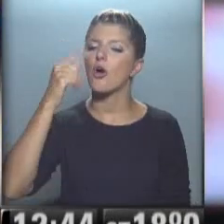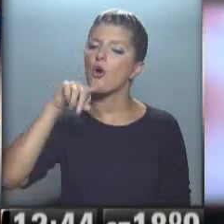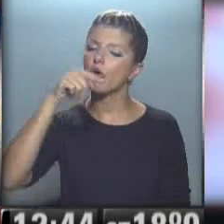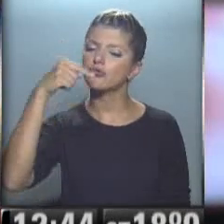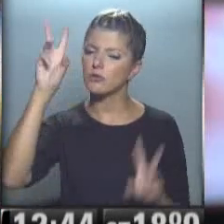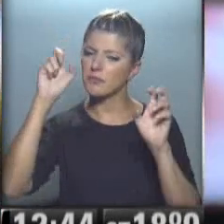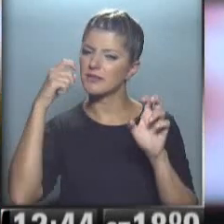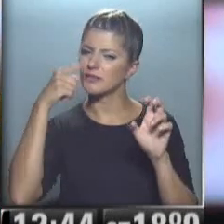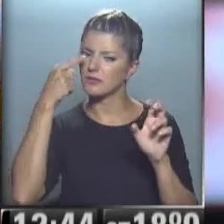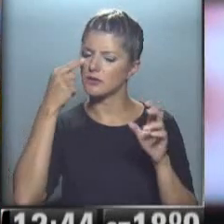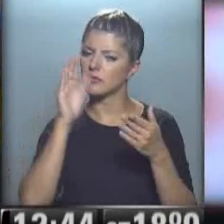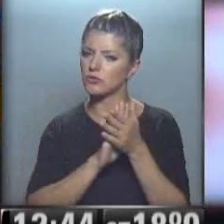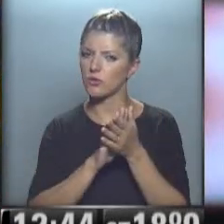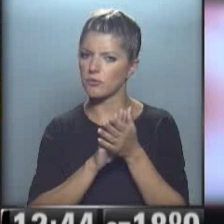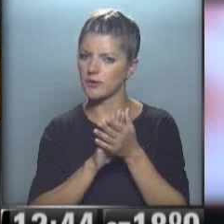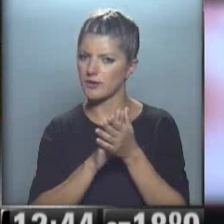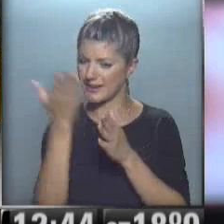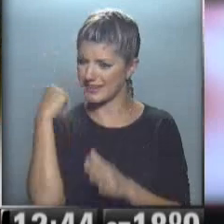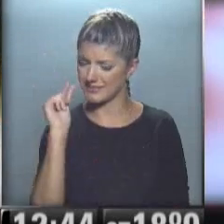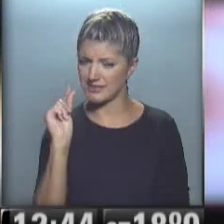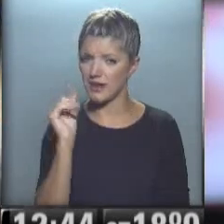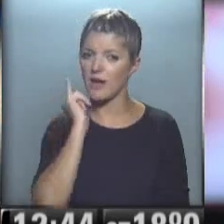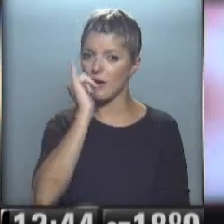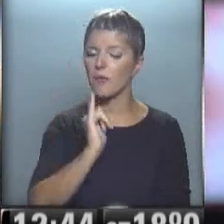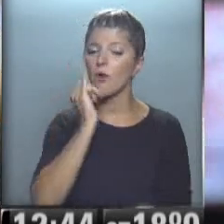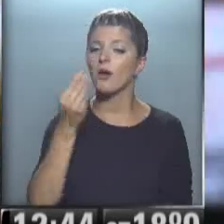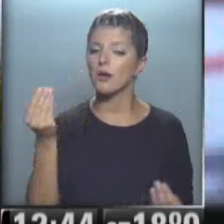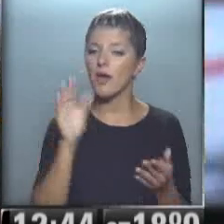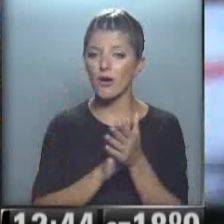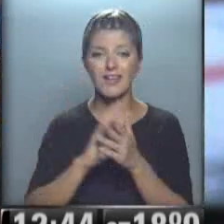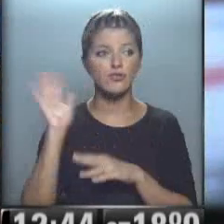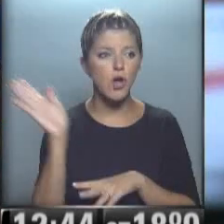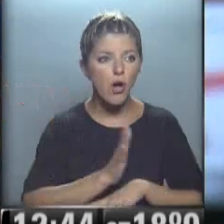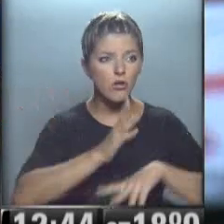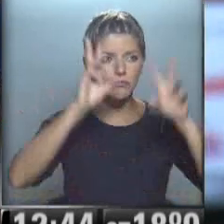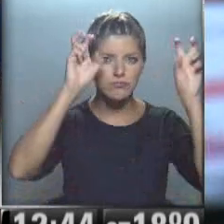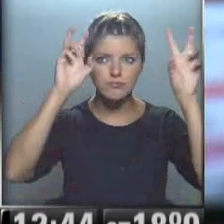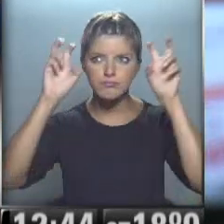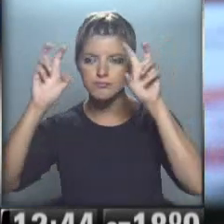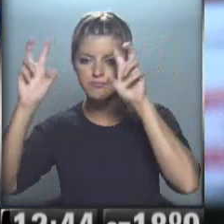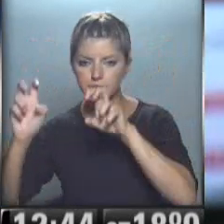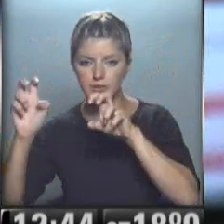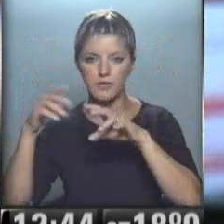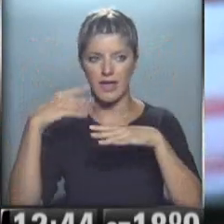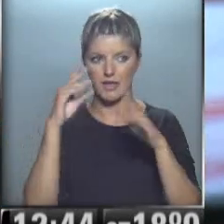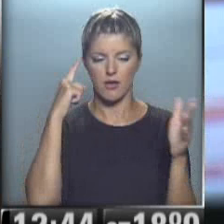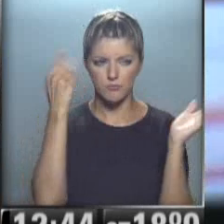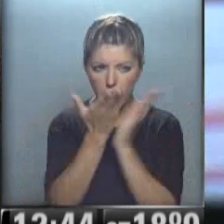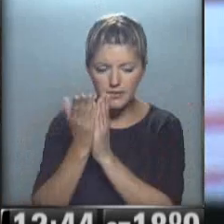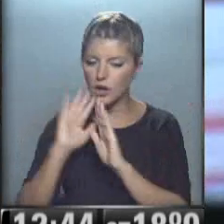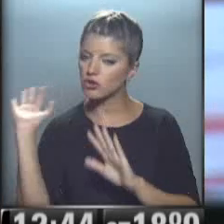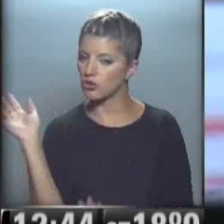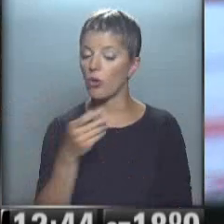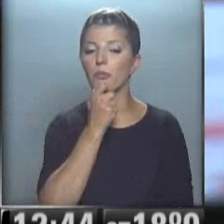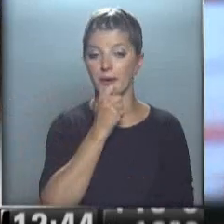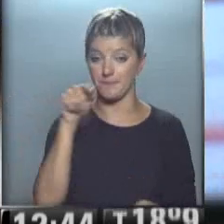es algo que estamos hablando recién es que hay que analizar ahora todos los términos porque los términos pasan a confundirse fijaste Cómo se llama